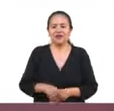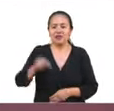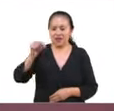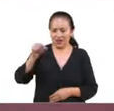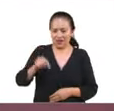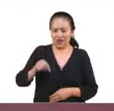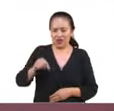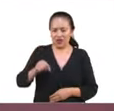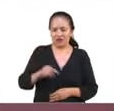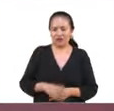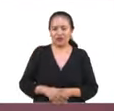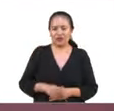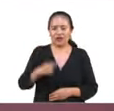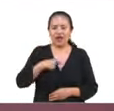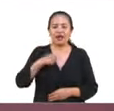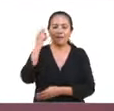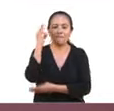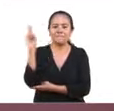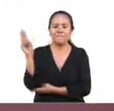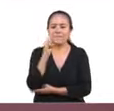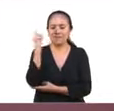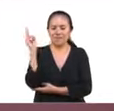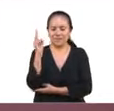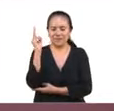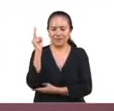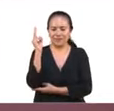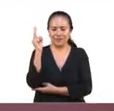estamos hoy en Milpalta.